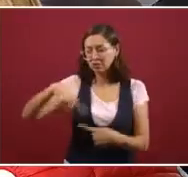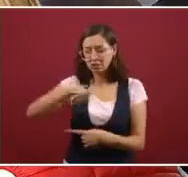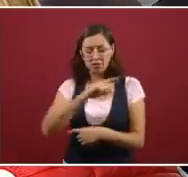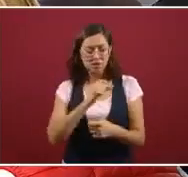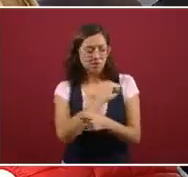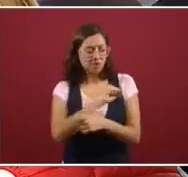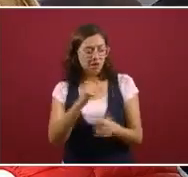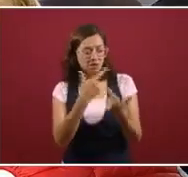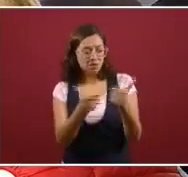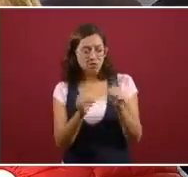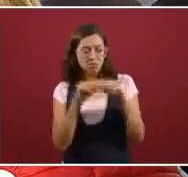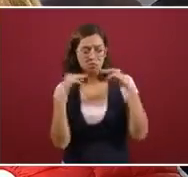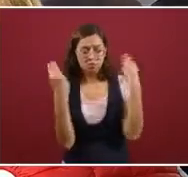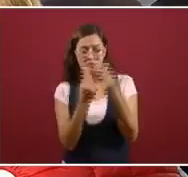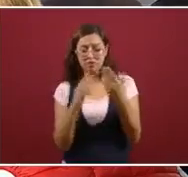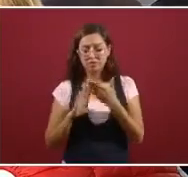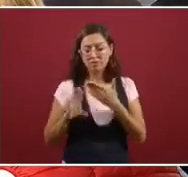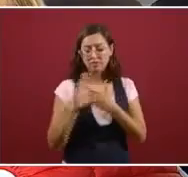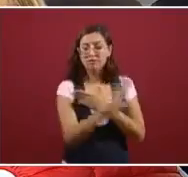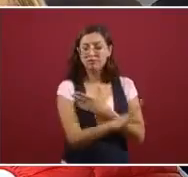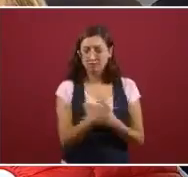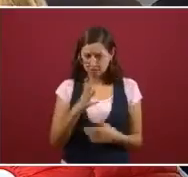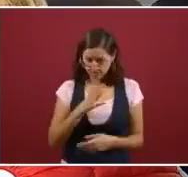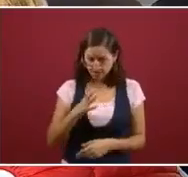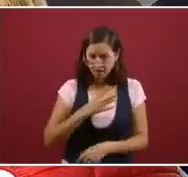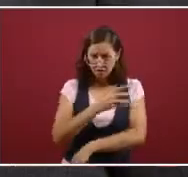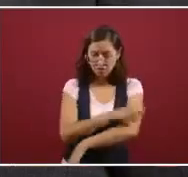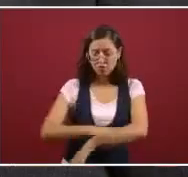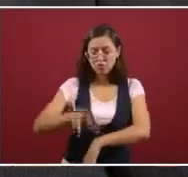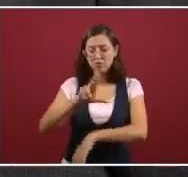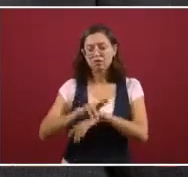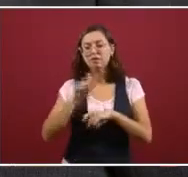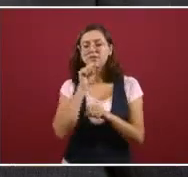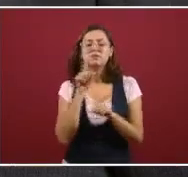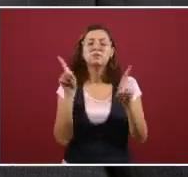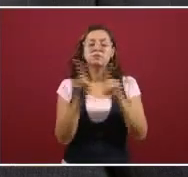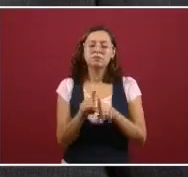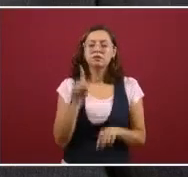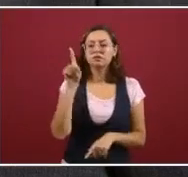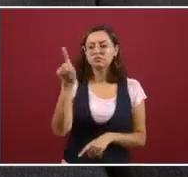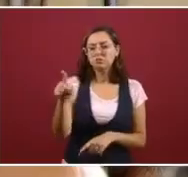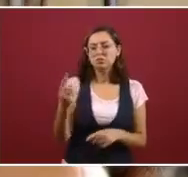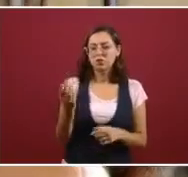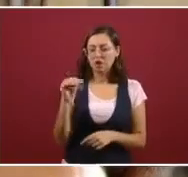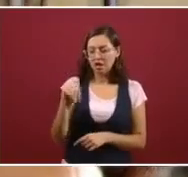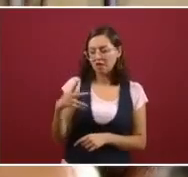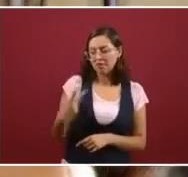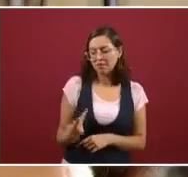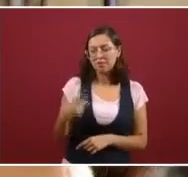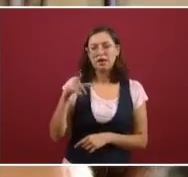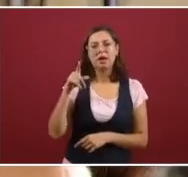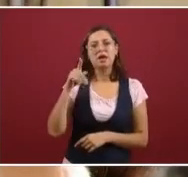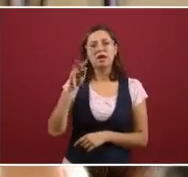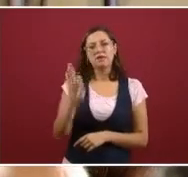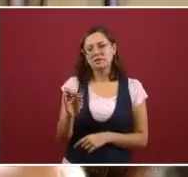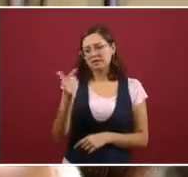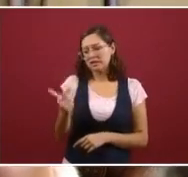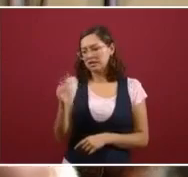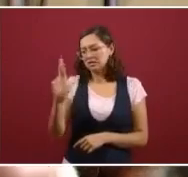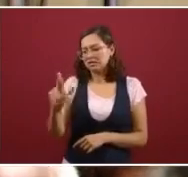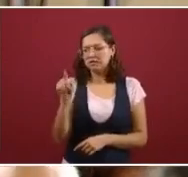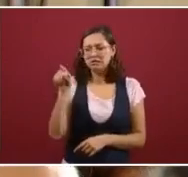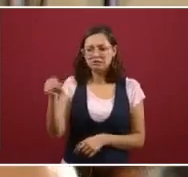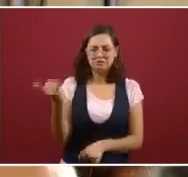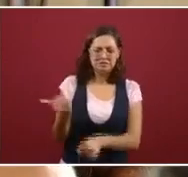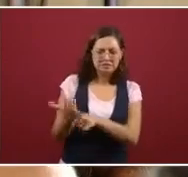organizado? Y también, ¿no cree usted que el Poder Judicial en un futuro pudiera ser una piedra en el zapato para que realmente se lleve a cabo la